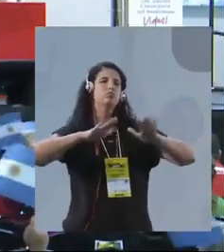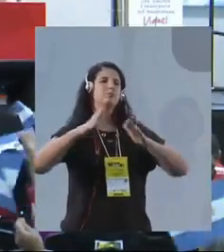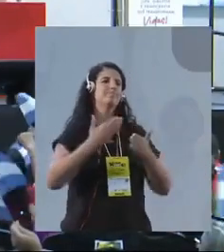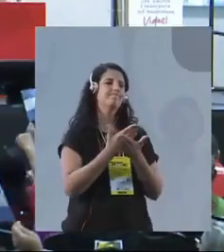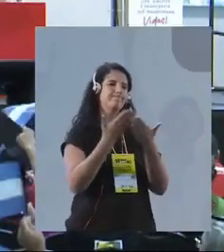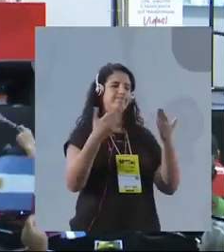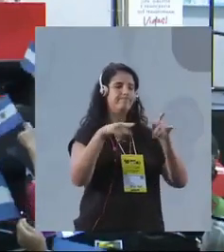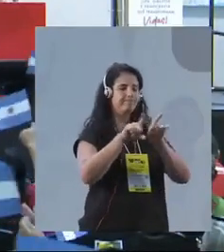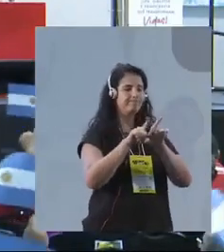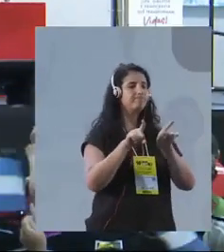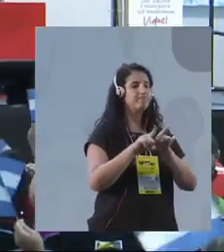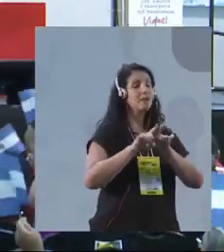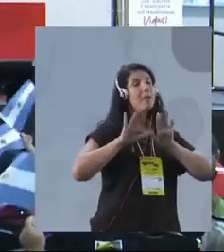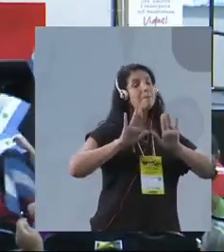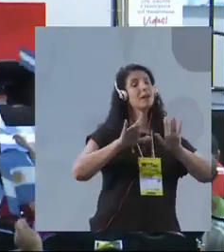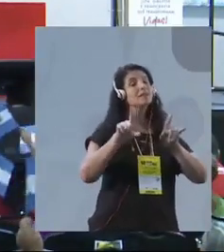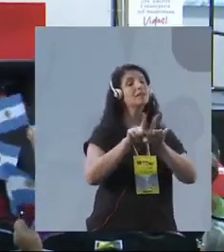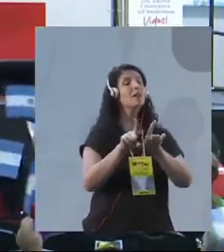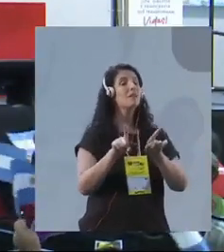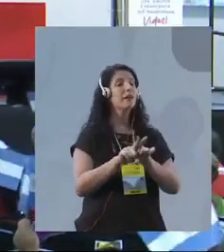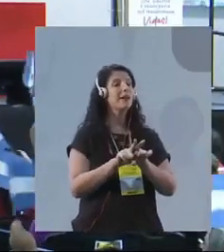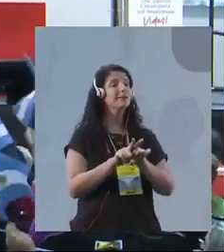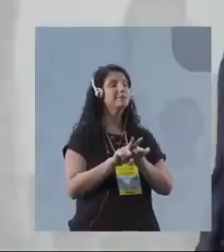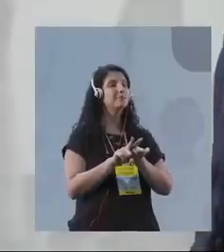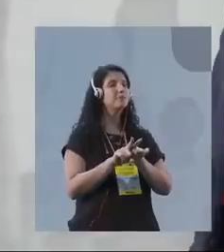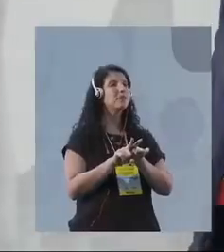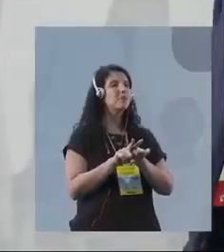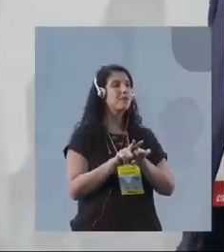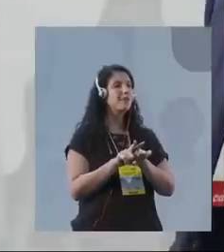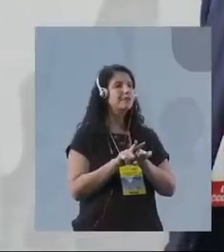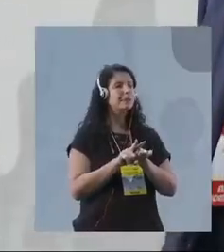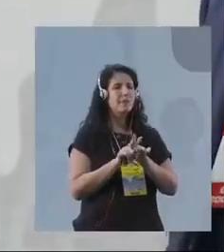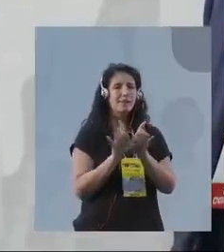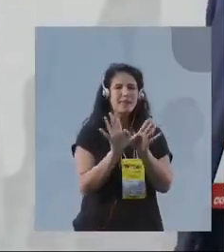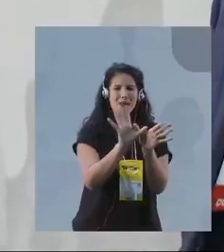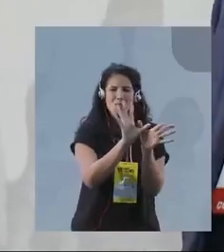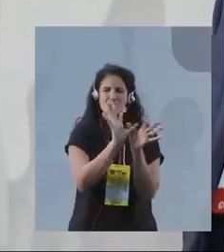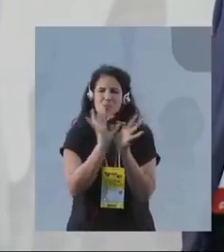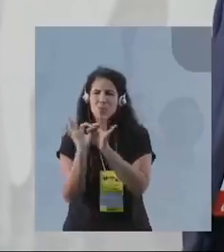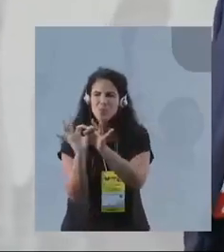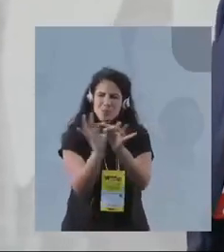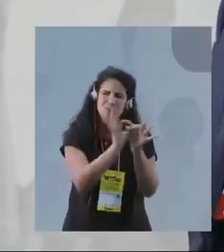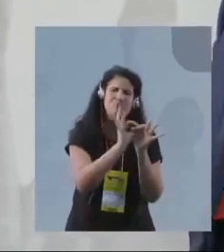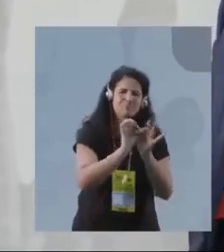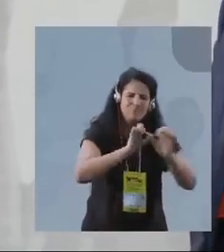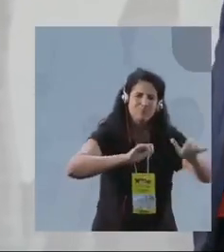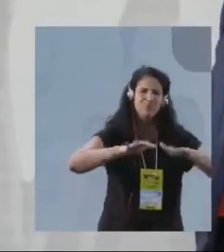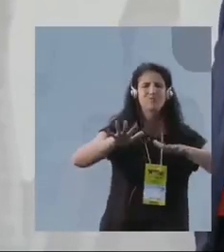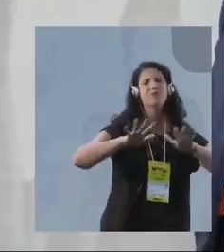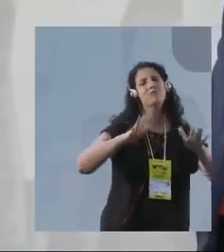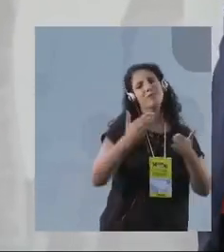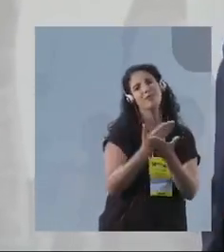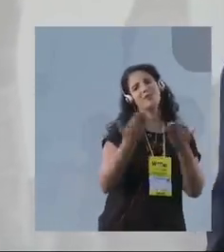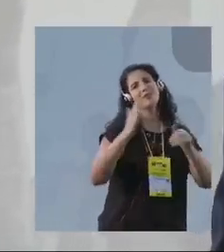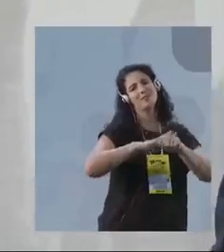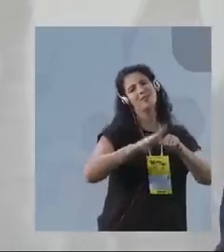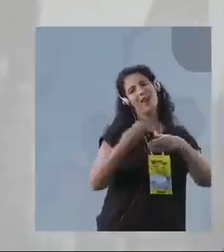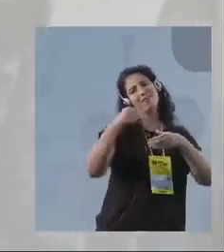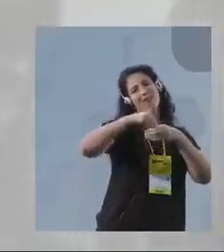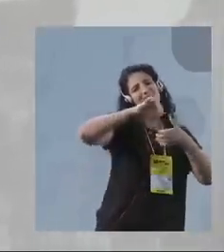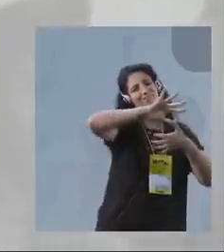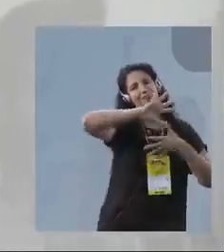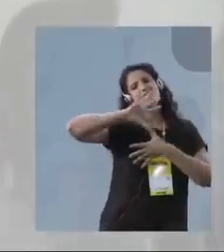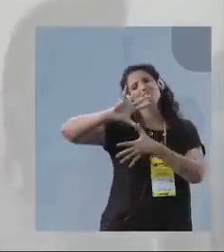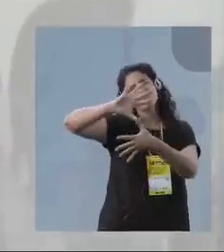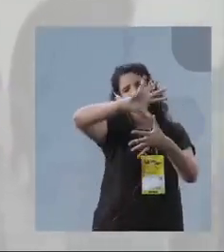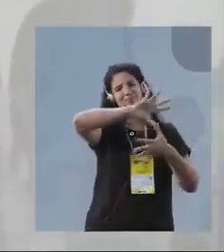pero también por la unidad y la movilización en toda América Latina y el